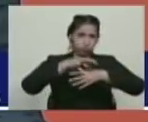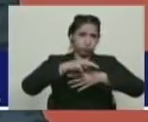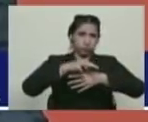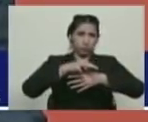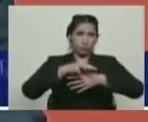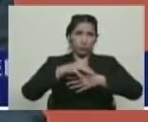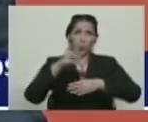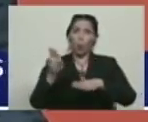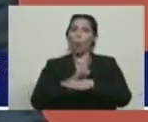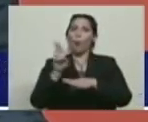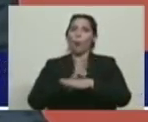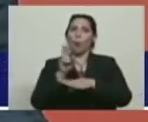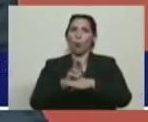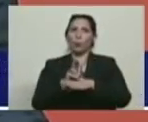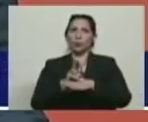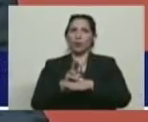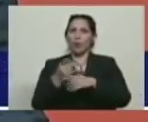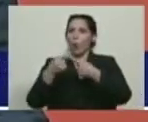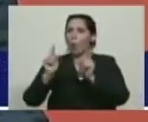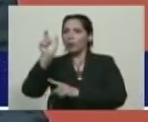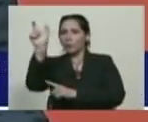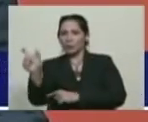utilizaban intermediarios